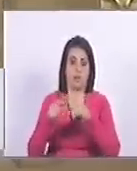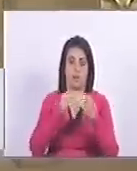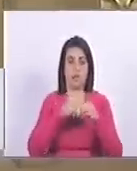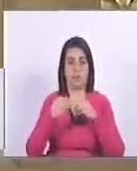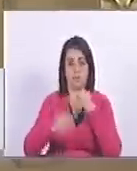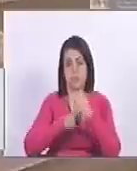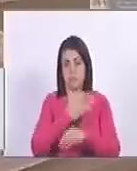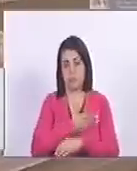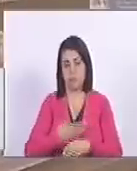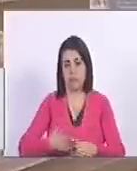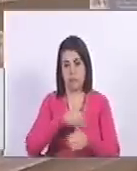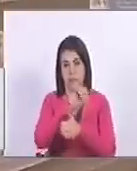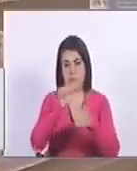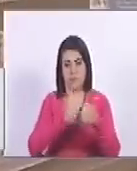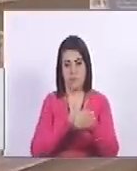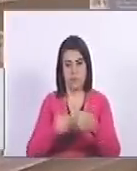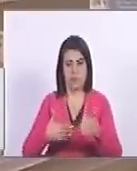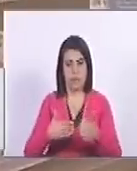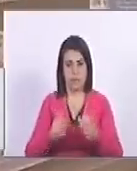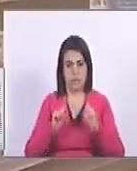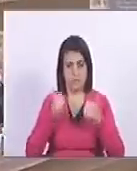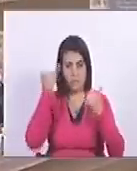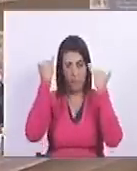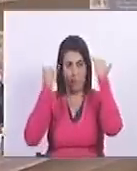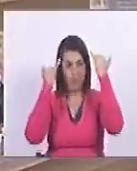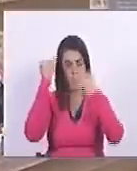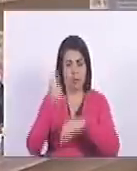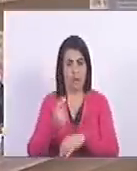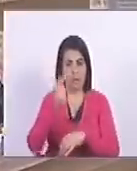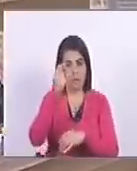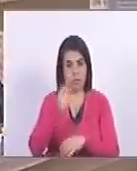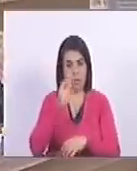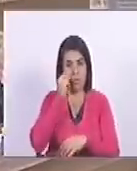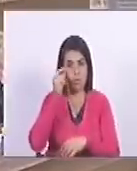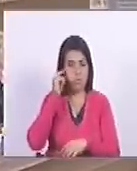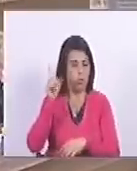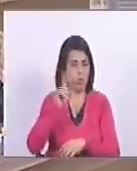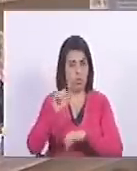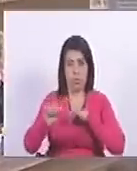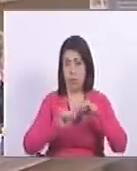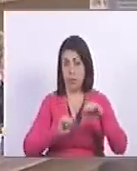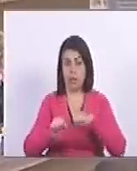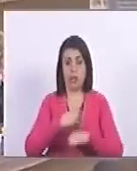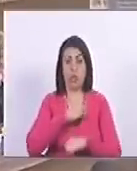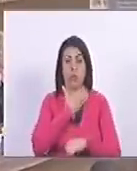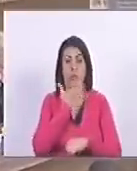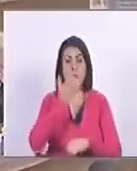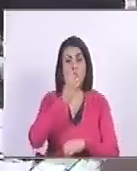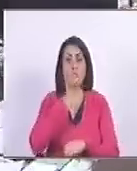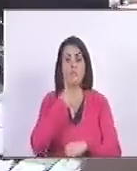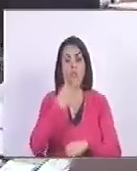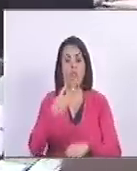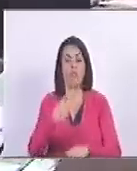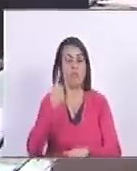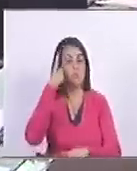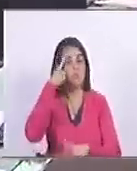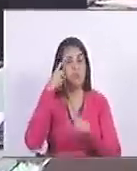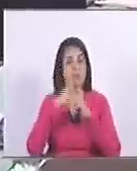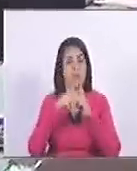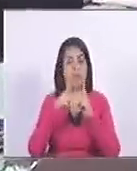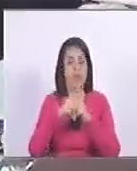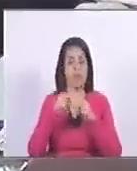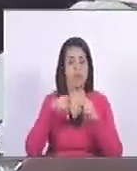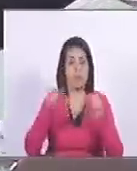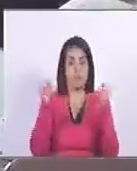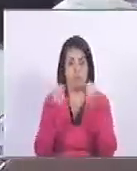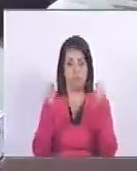estimado presidente, vicepresidente, que nace de nosotros los diputados y diputadas, nace del movimiento coralista. Quiero reconocer al equipo del